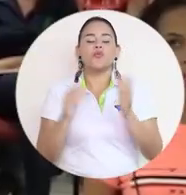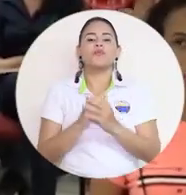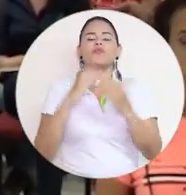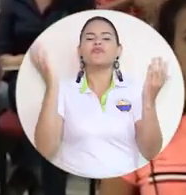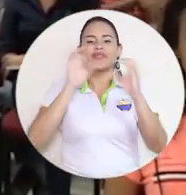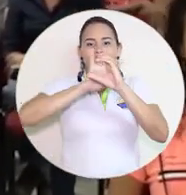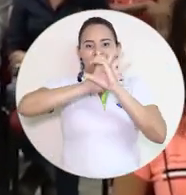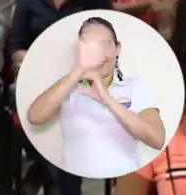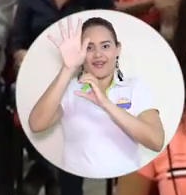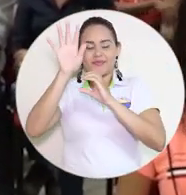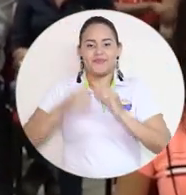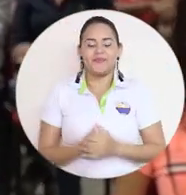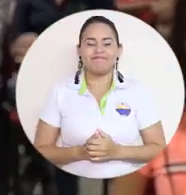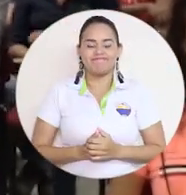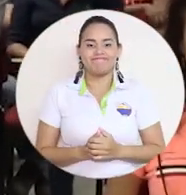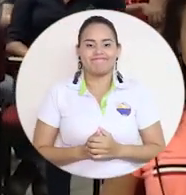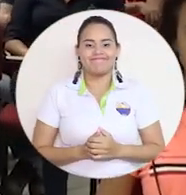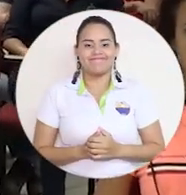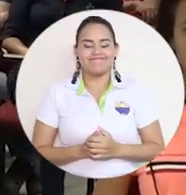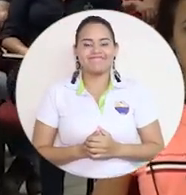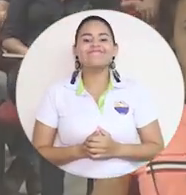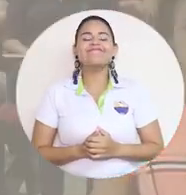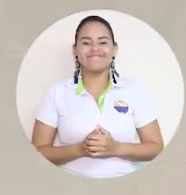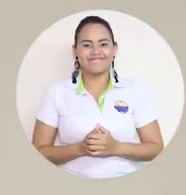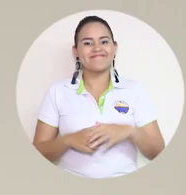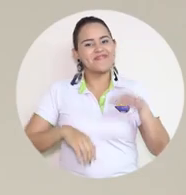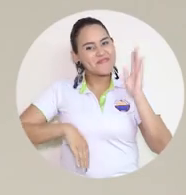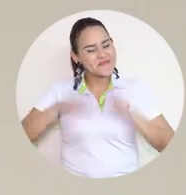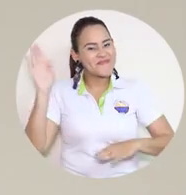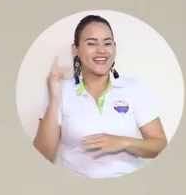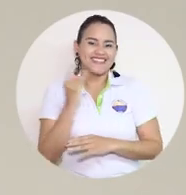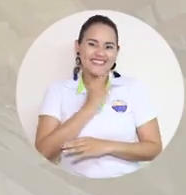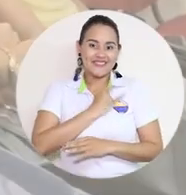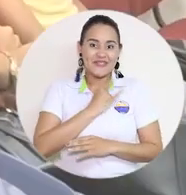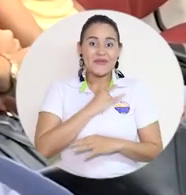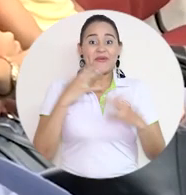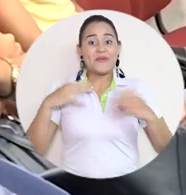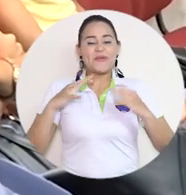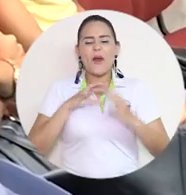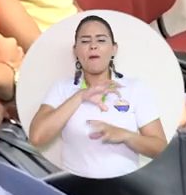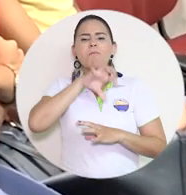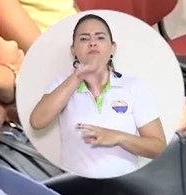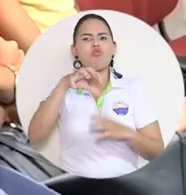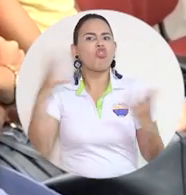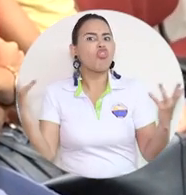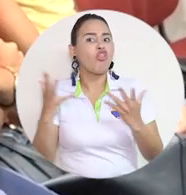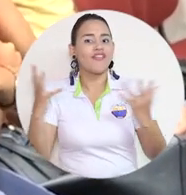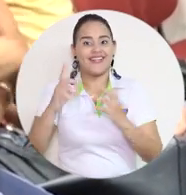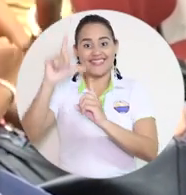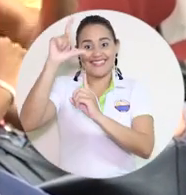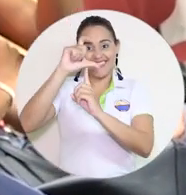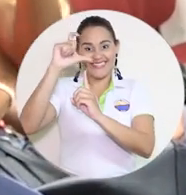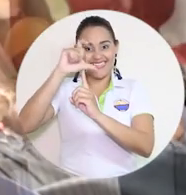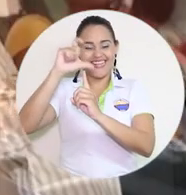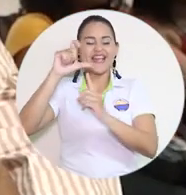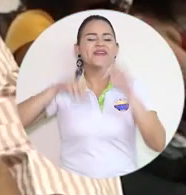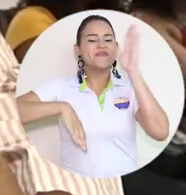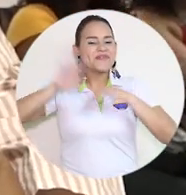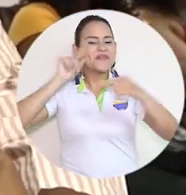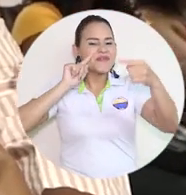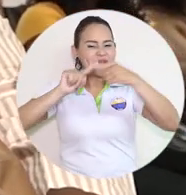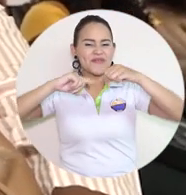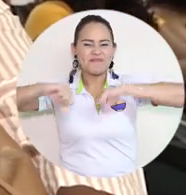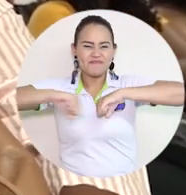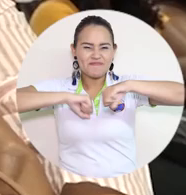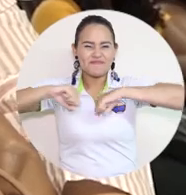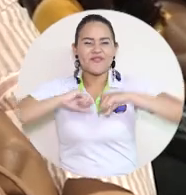Regionalización de la Educación y las Oportunidades, CREO. Hoy la universidad está llegando a Ciénaga y obviamente